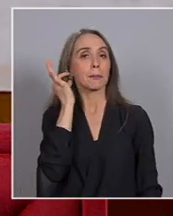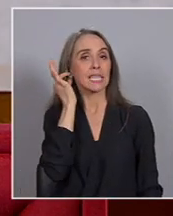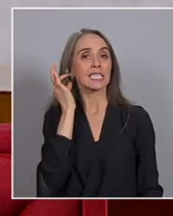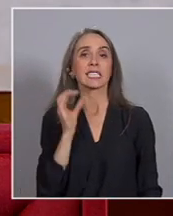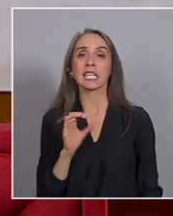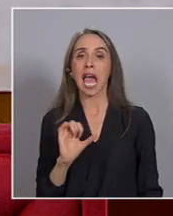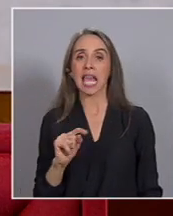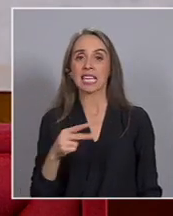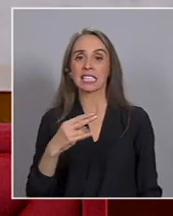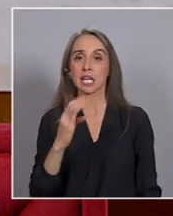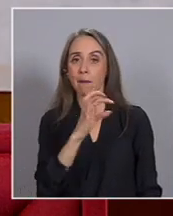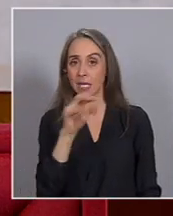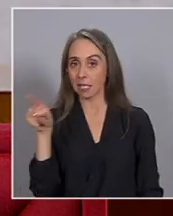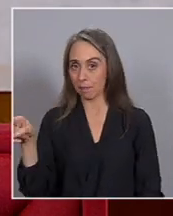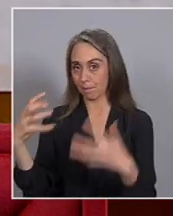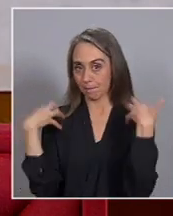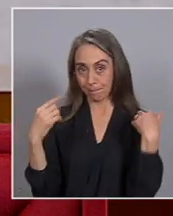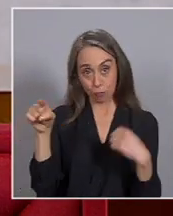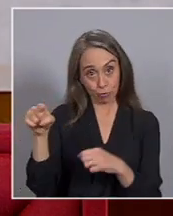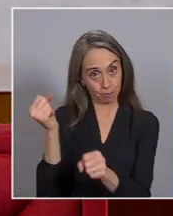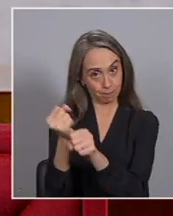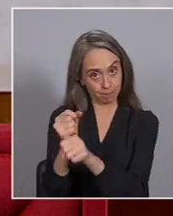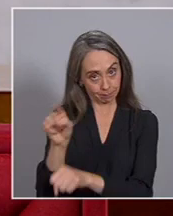está a cargo de esa gran tarea.